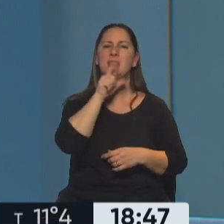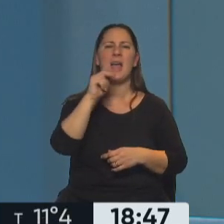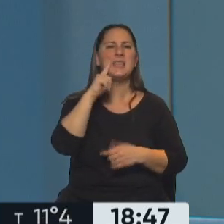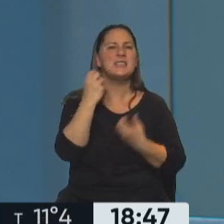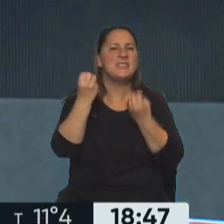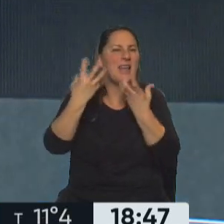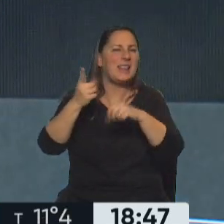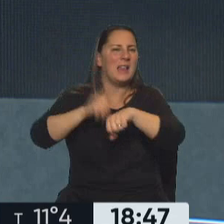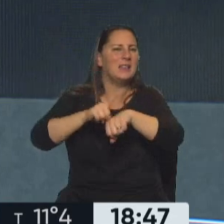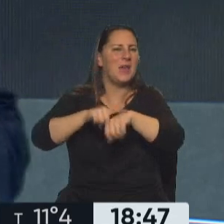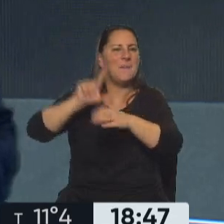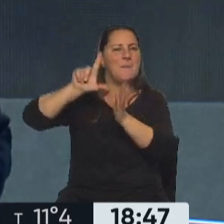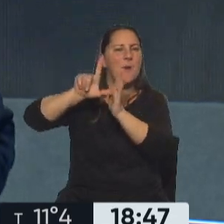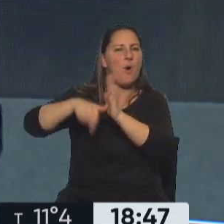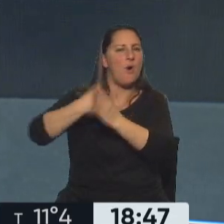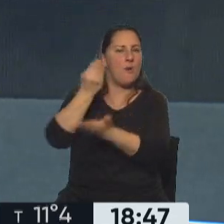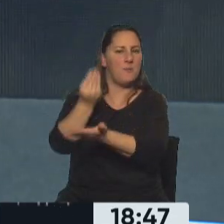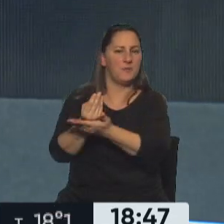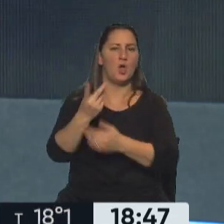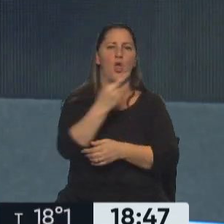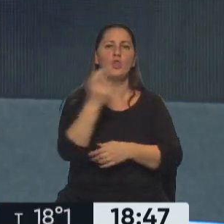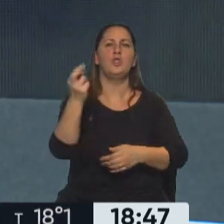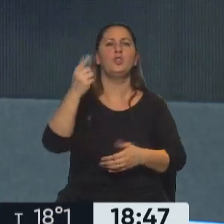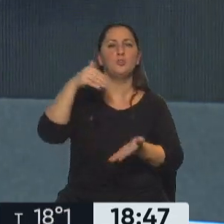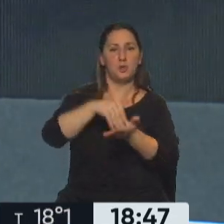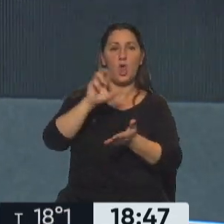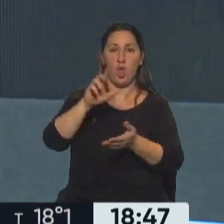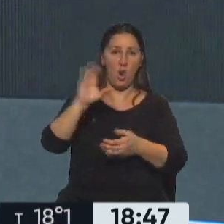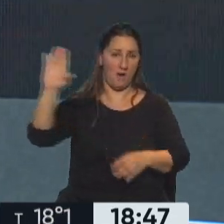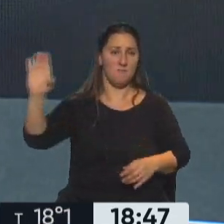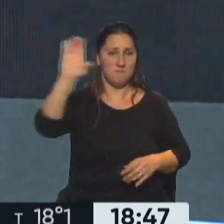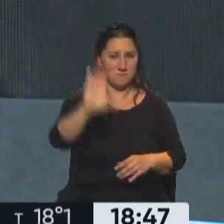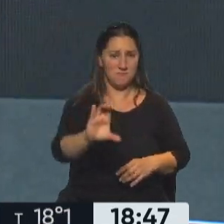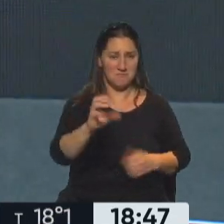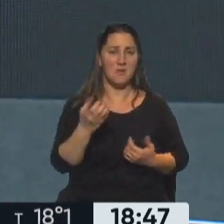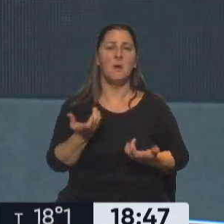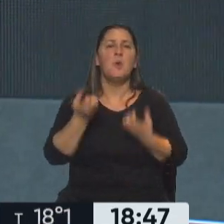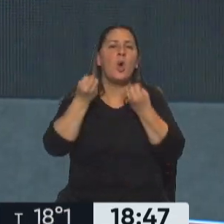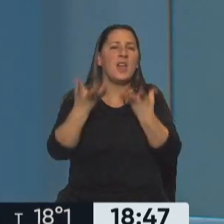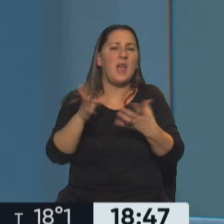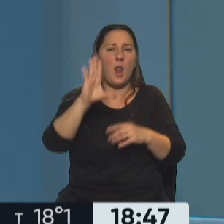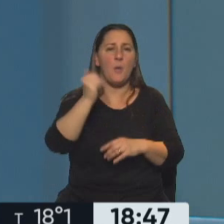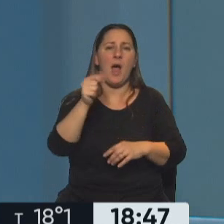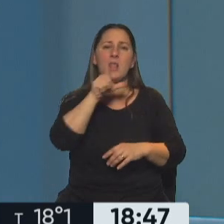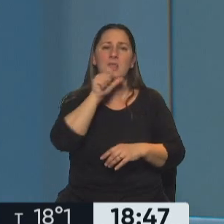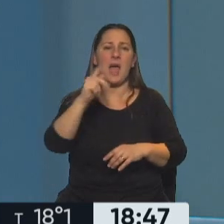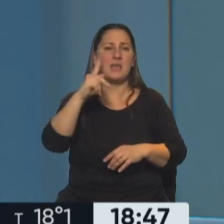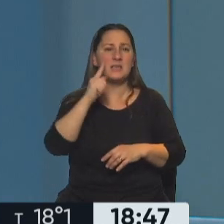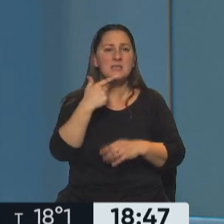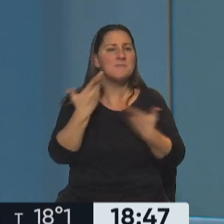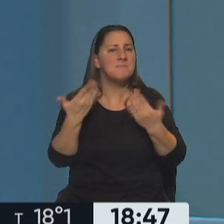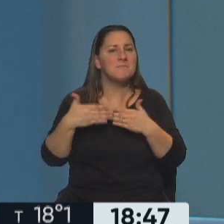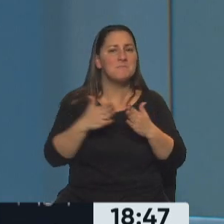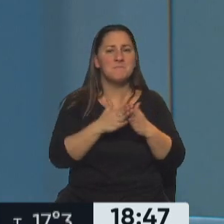precisamente? Porque digo, los 200 millones de dólares más o menos se lo dieron, qué sé yo. ¿Cómo le fue? Bueno, a ver, Batakis venía manteniendo